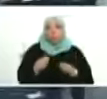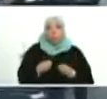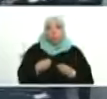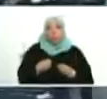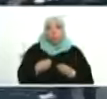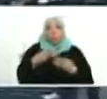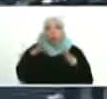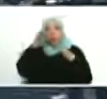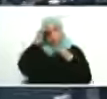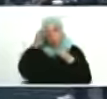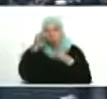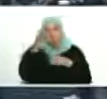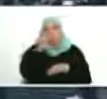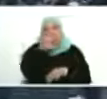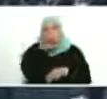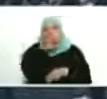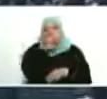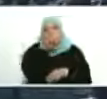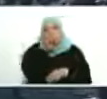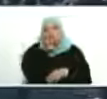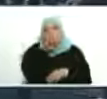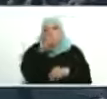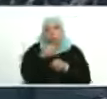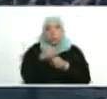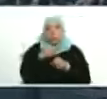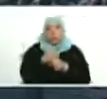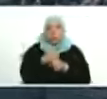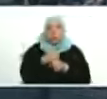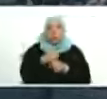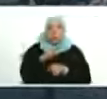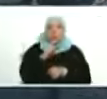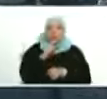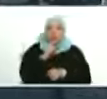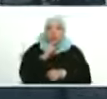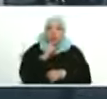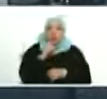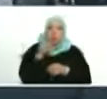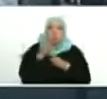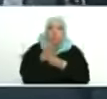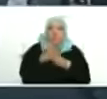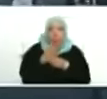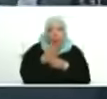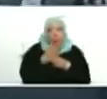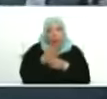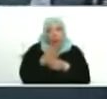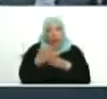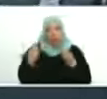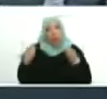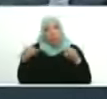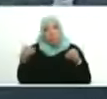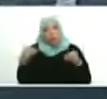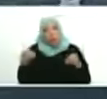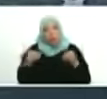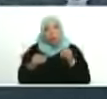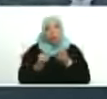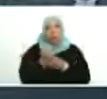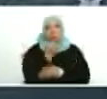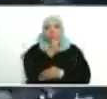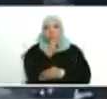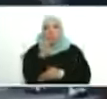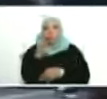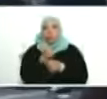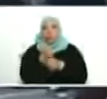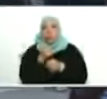para atender a sus mascotas. Como usted lo ha dicho, el caucho fuera de uso, la madera plástica, los árboles que forman parte de